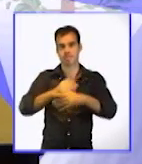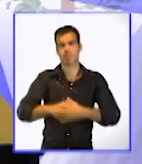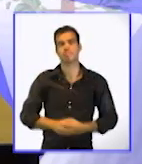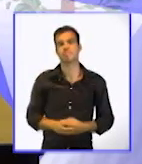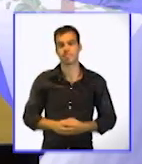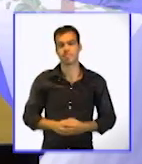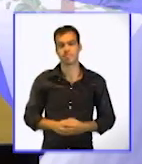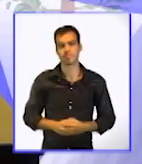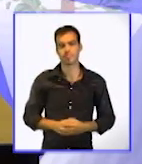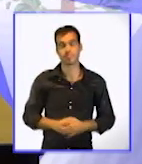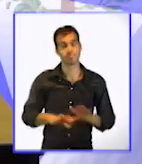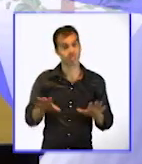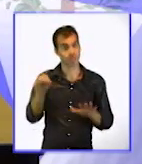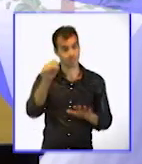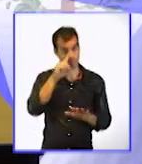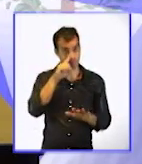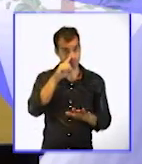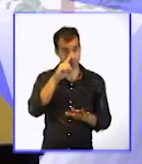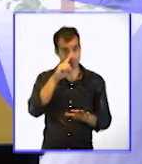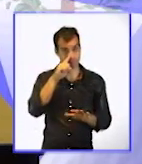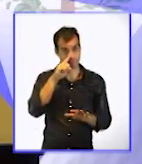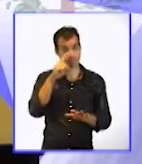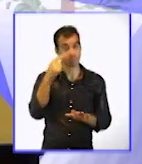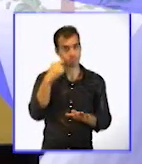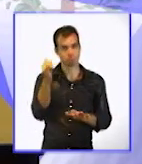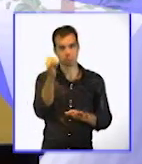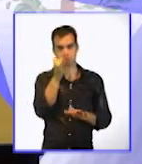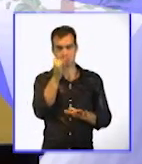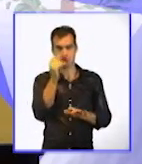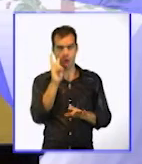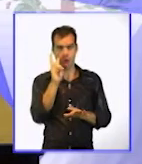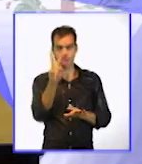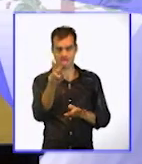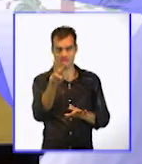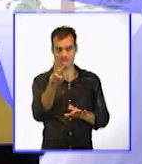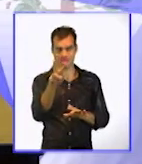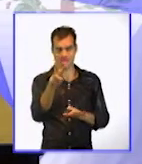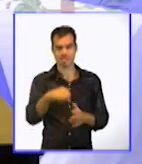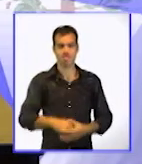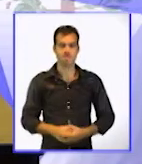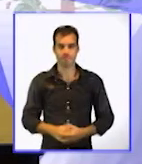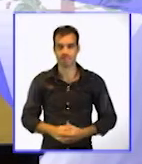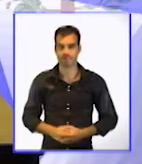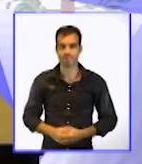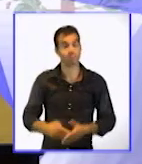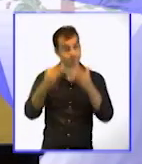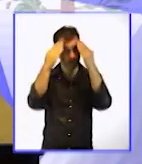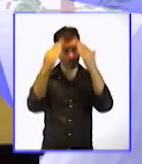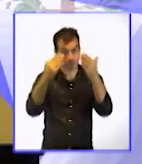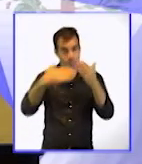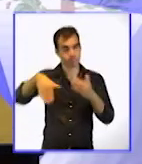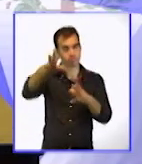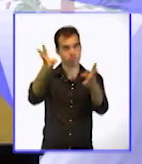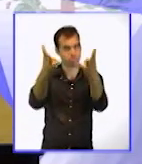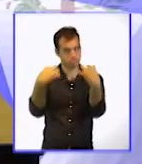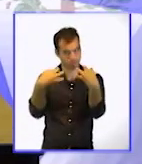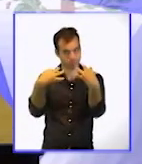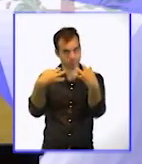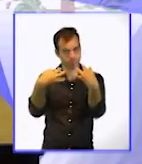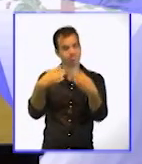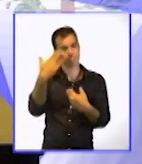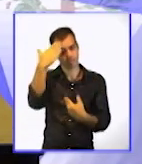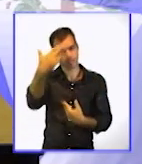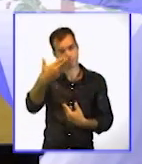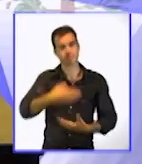epidemia. Ahora queremos terminar rodando este pequeño video para concluir nuestra clase. Agradecido por la atención